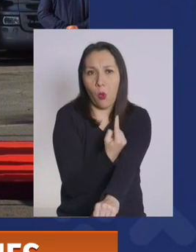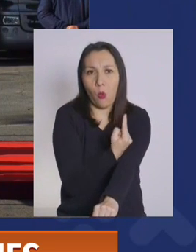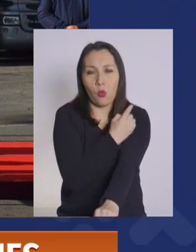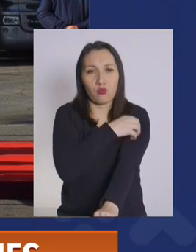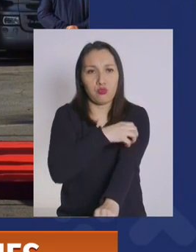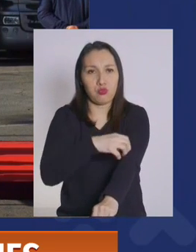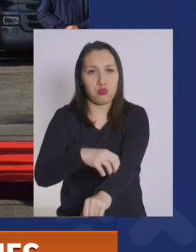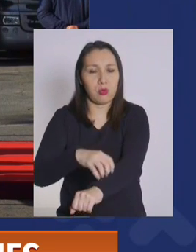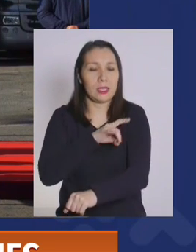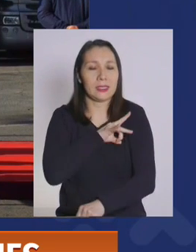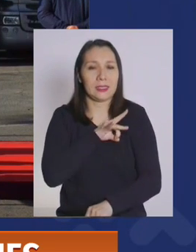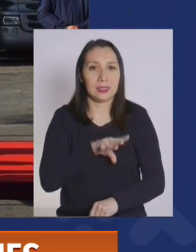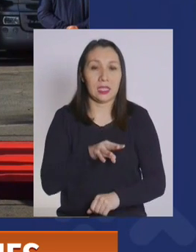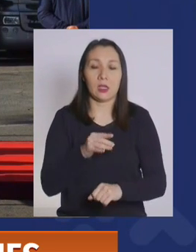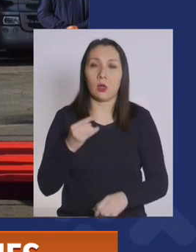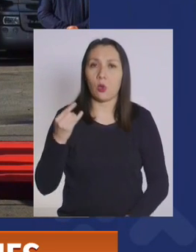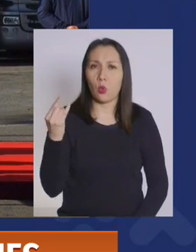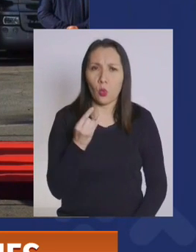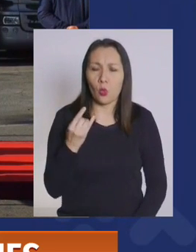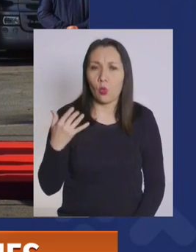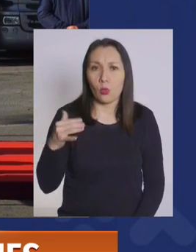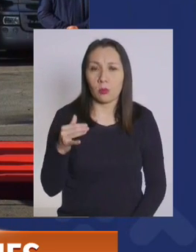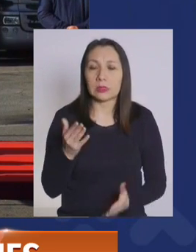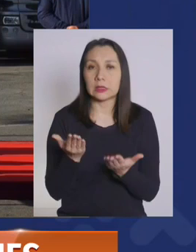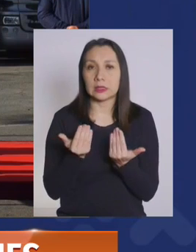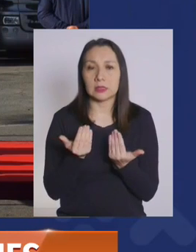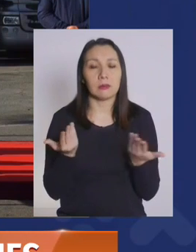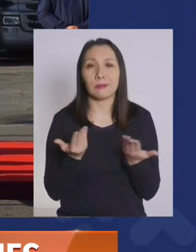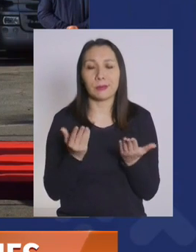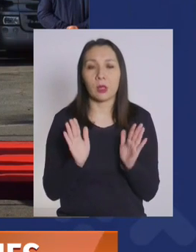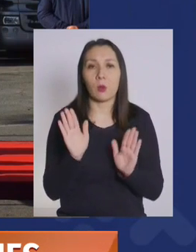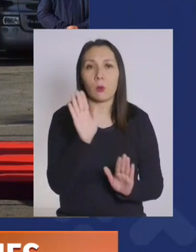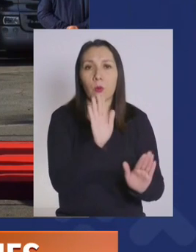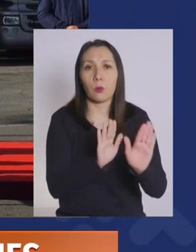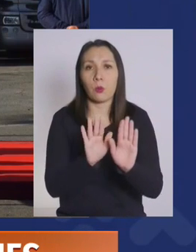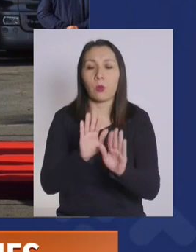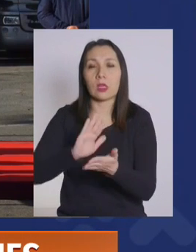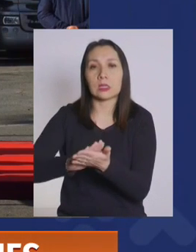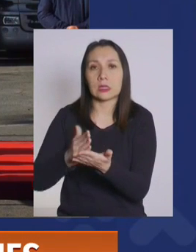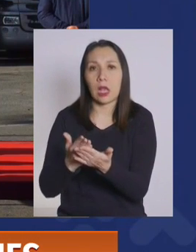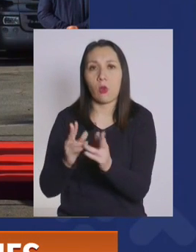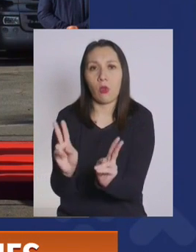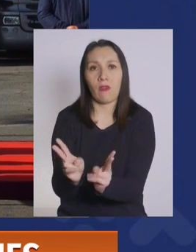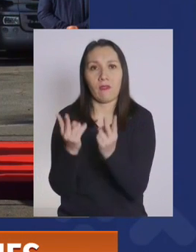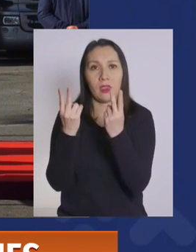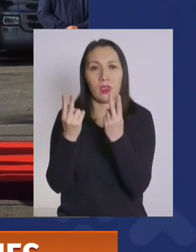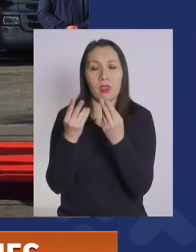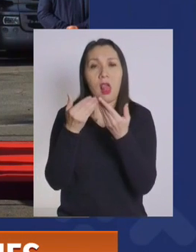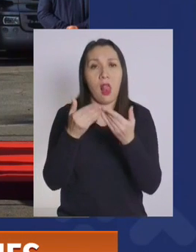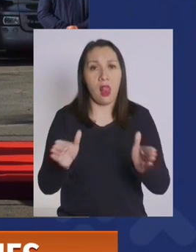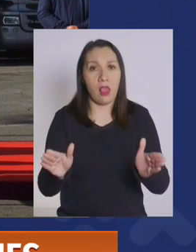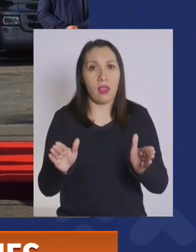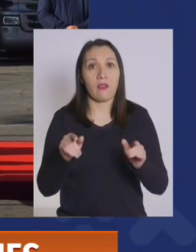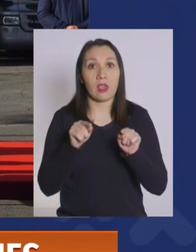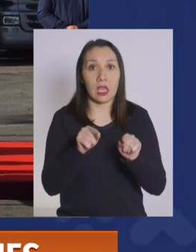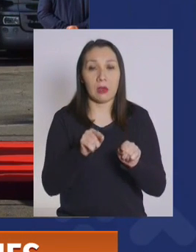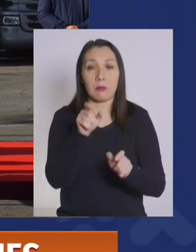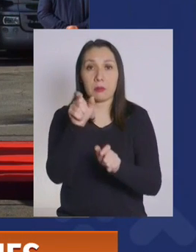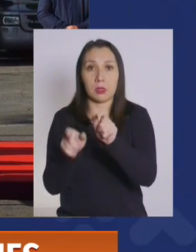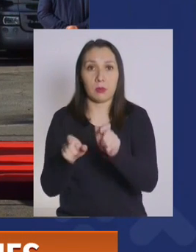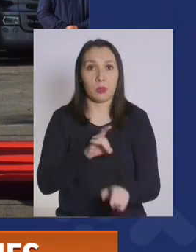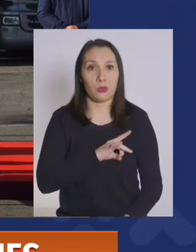Chile, que son urgentes y necesarias para proteger la salud, la vida, la libertad de los